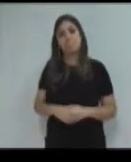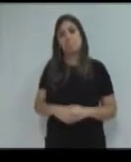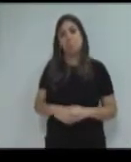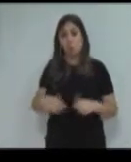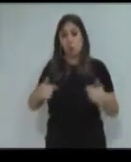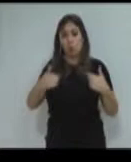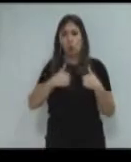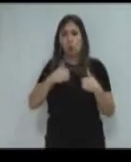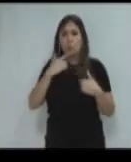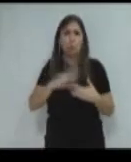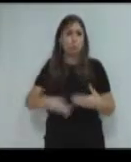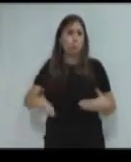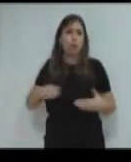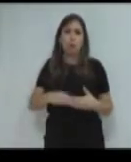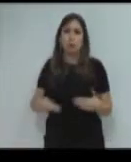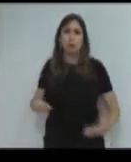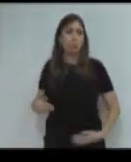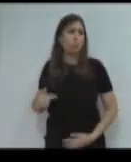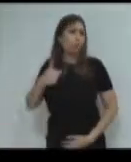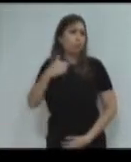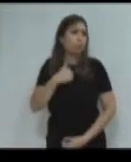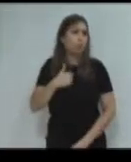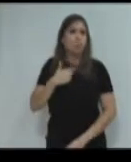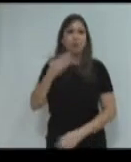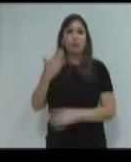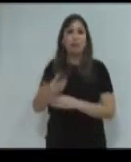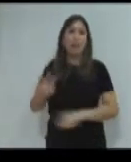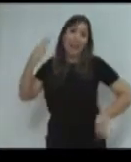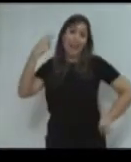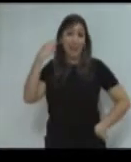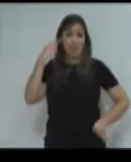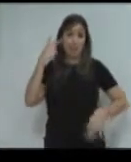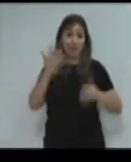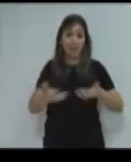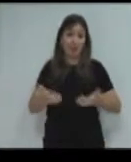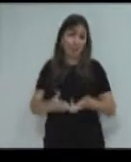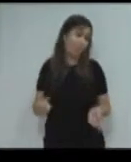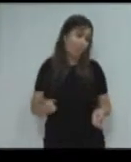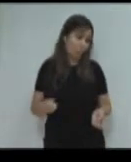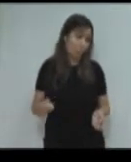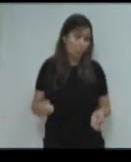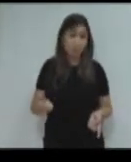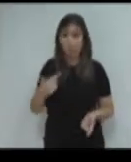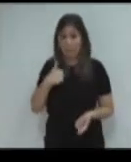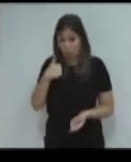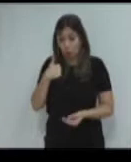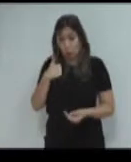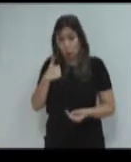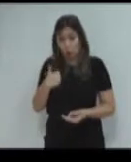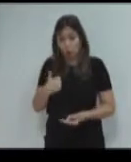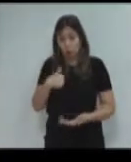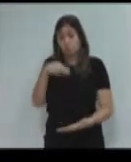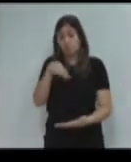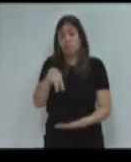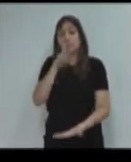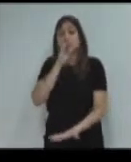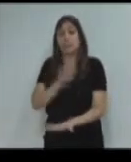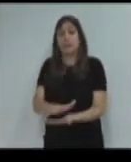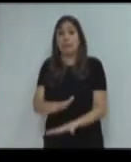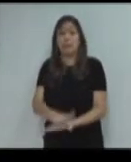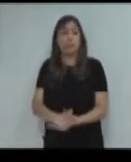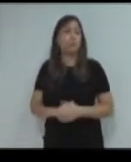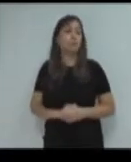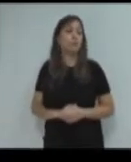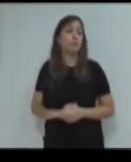yo soy un consumidor y no tengo ganas que me canten la carta, a lo mejor, porque tengo ganas de leérmela tranquilito. Sí. Yo he ido a